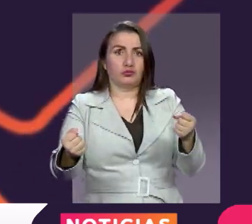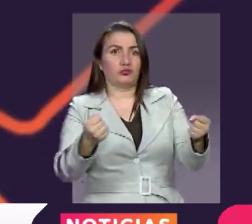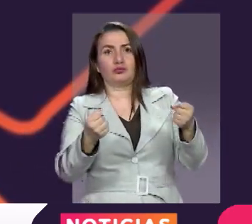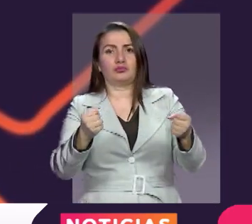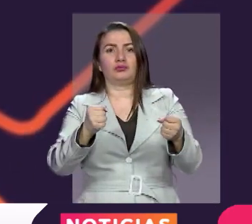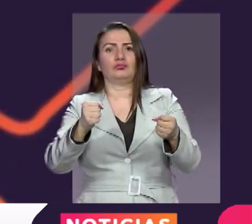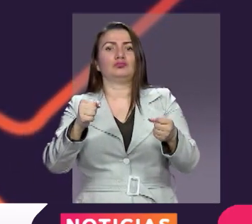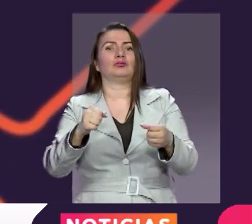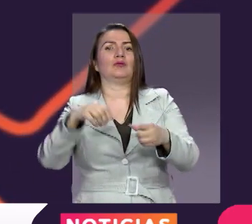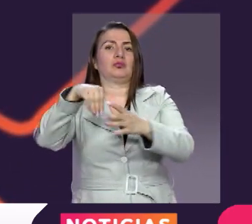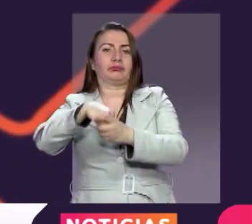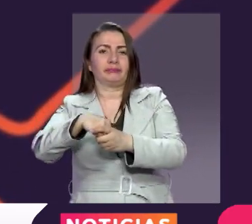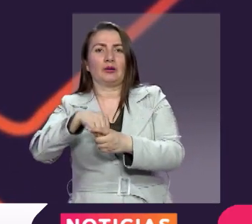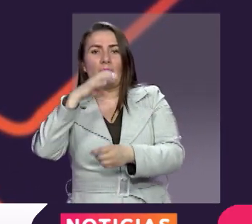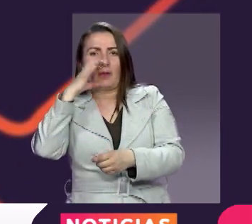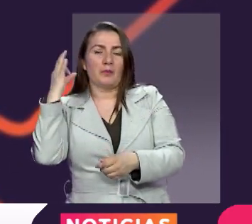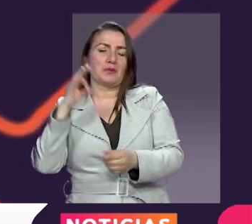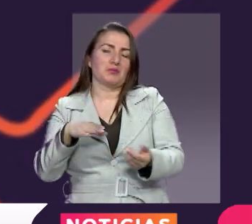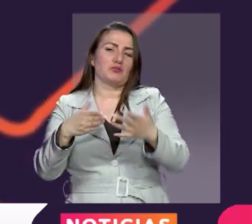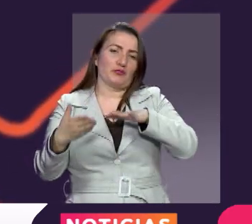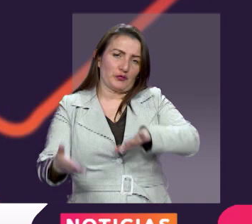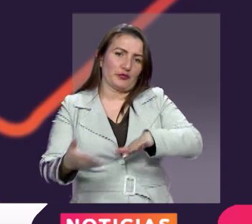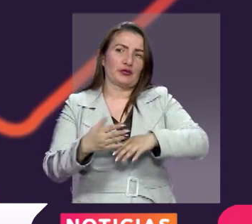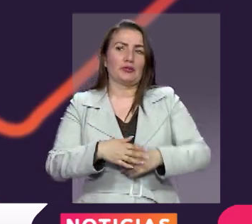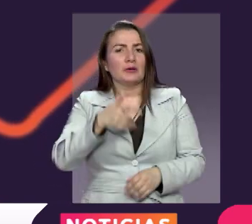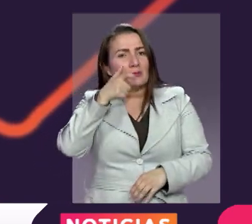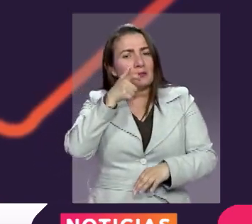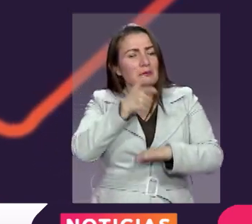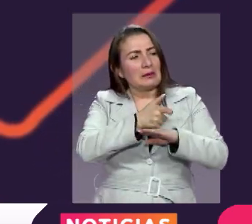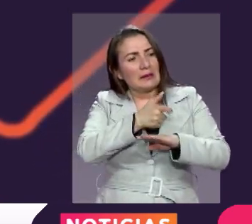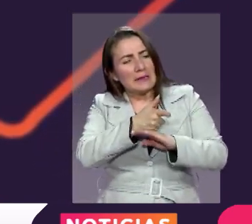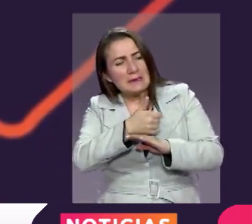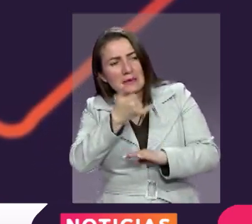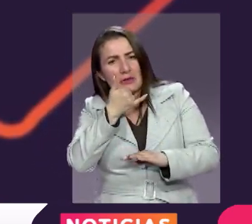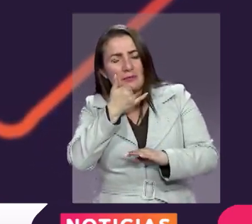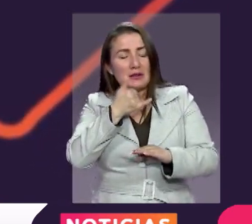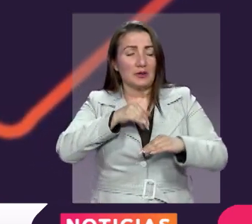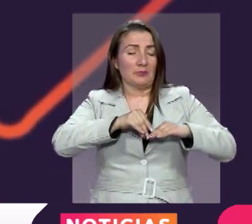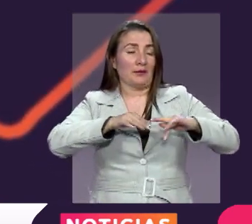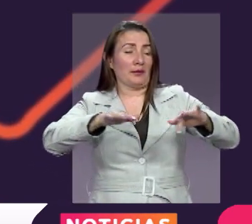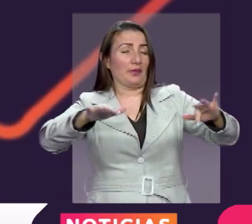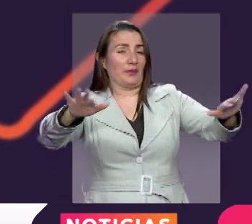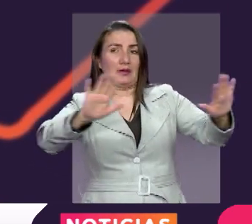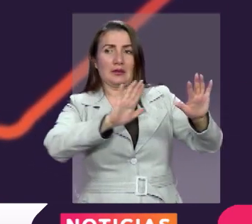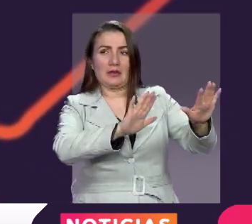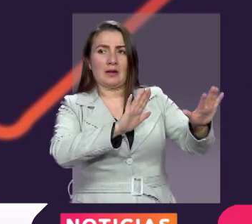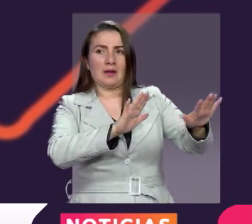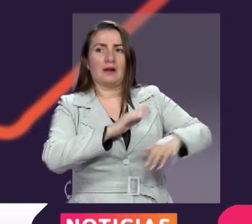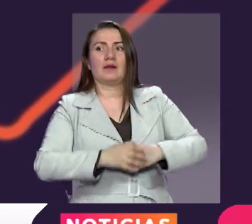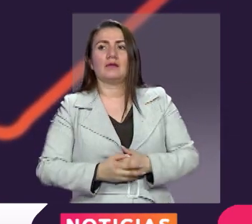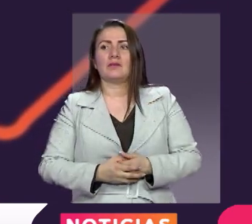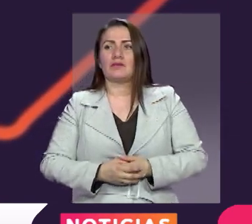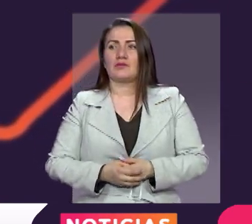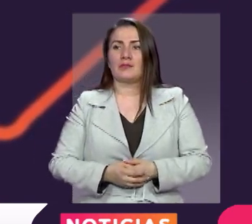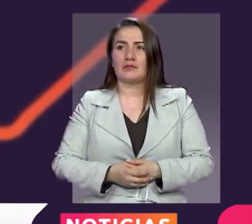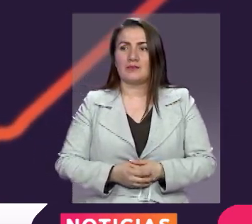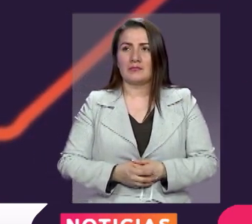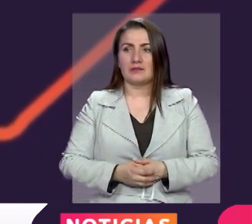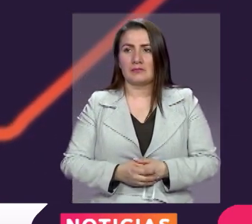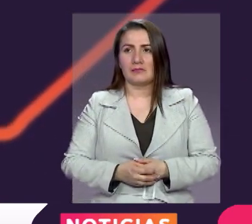del automotor. Se mantiene en este momento la vigilancia en la zona para evitar la expansión de las llamas hacia las áreas de bosque.